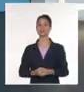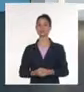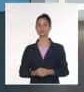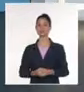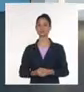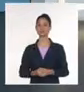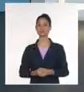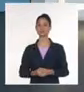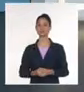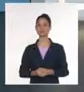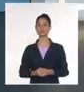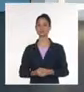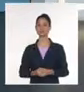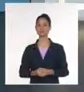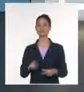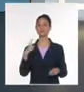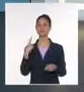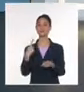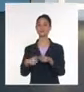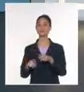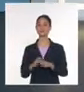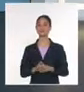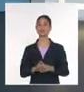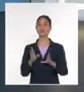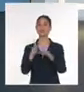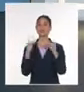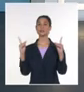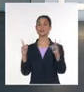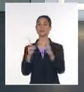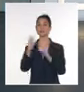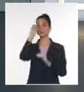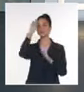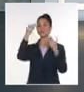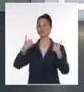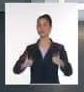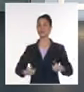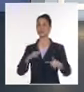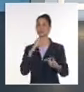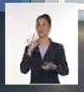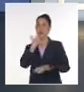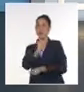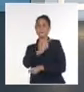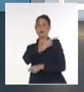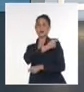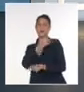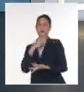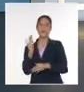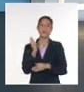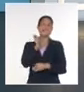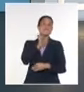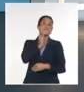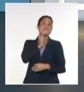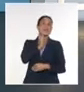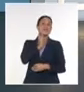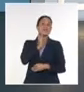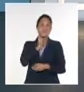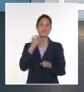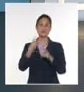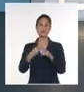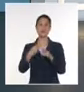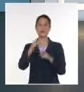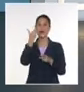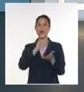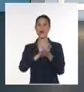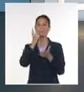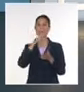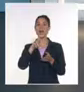La Dirección General de Salud Pública de Santiago de Cuba informó que vacunará contra la fiebre amarilla a viajeros internacionales que tengan elevado riesgo de portar